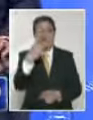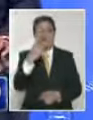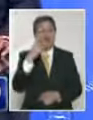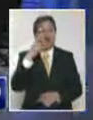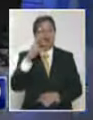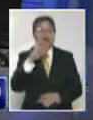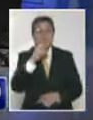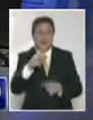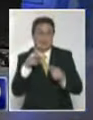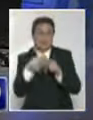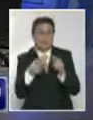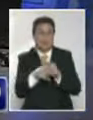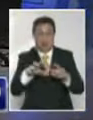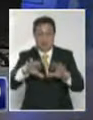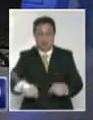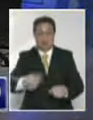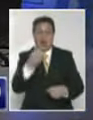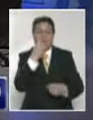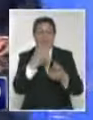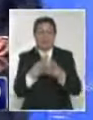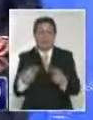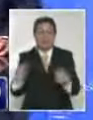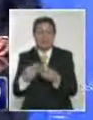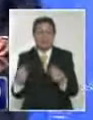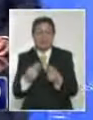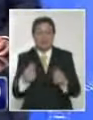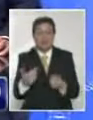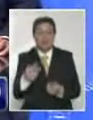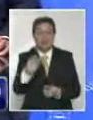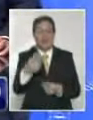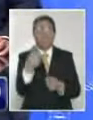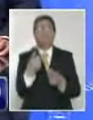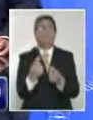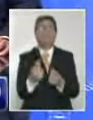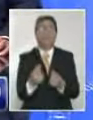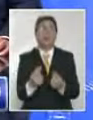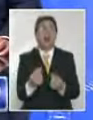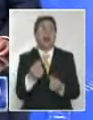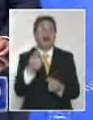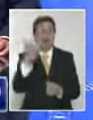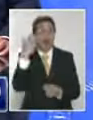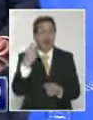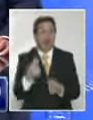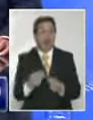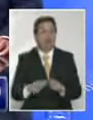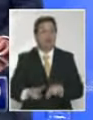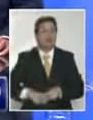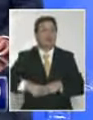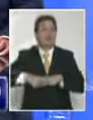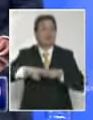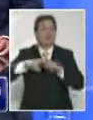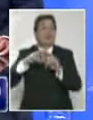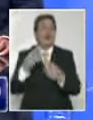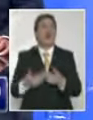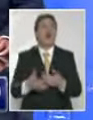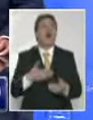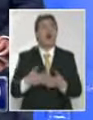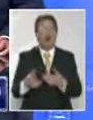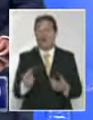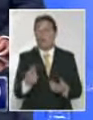el acaparamiento... Hoy día se están sabiendo las platas del imperio, ¿no? Del imperio, cómo